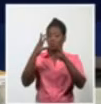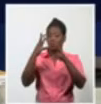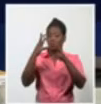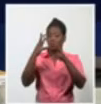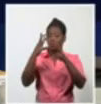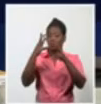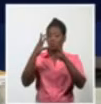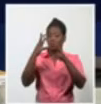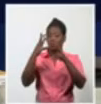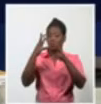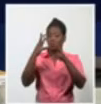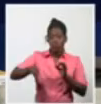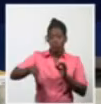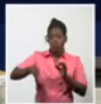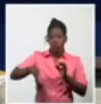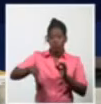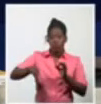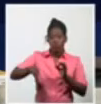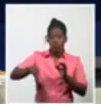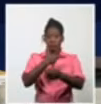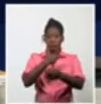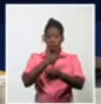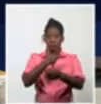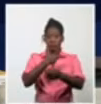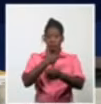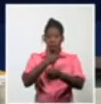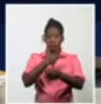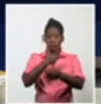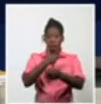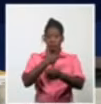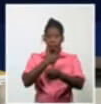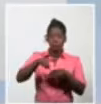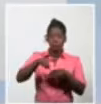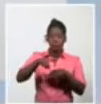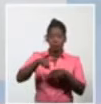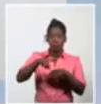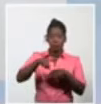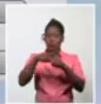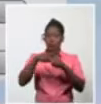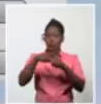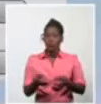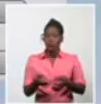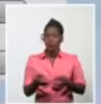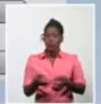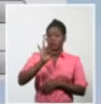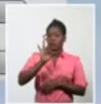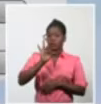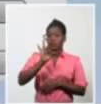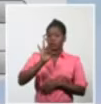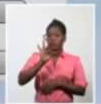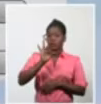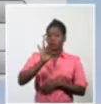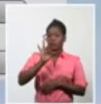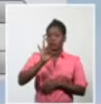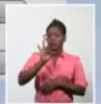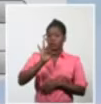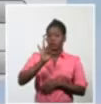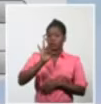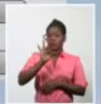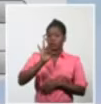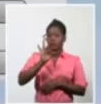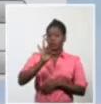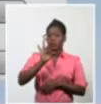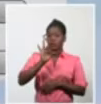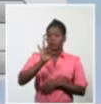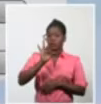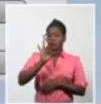número de muestras, resultaron positivos 48 muestras en el día de ayer, lo que